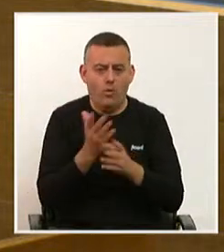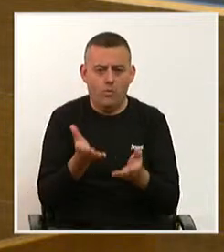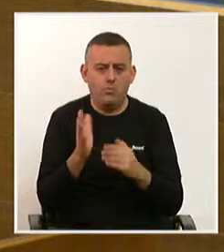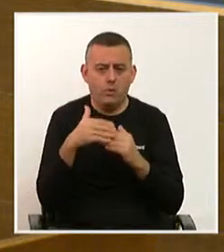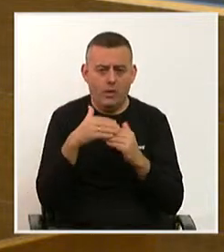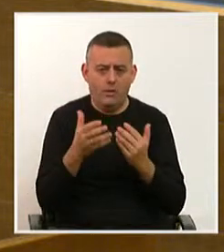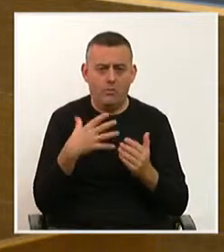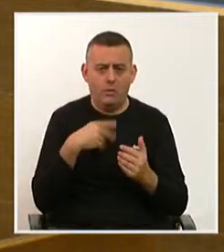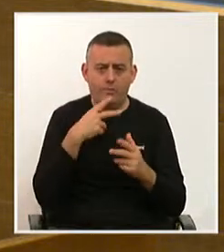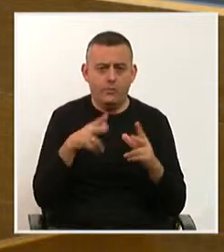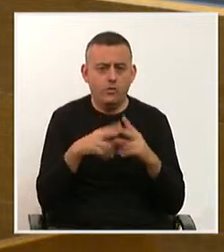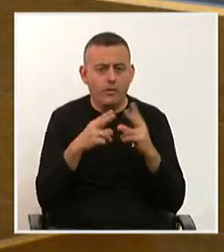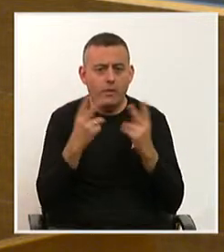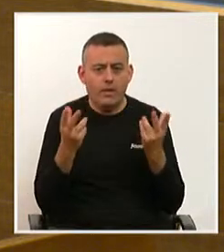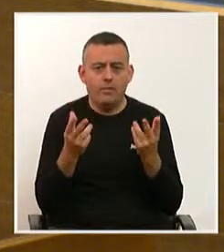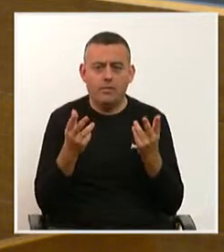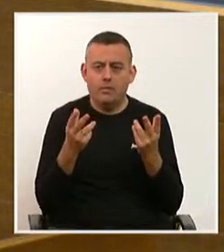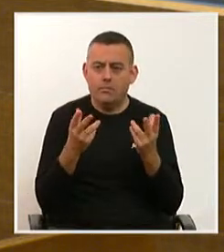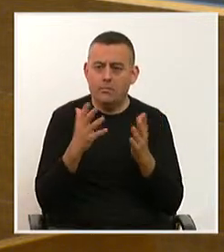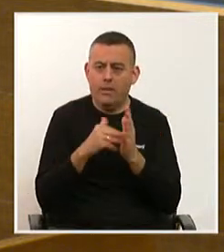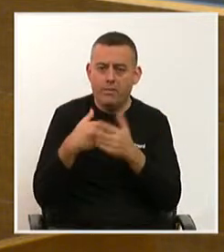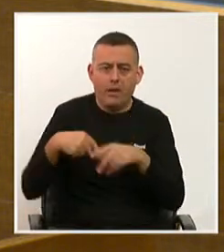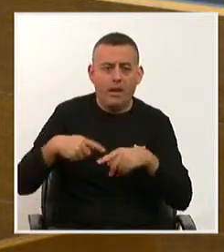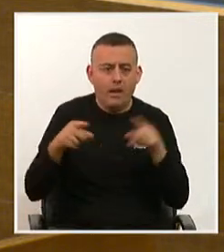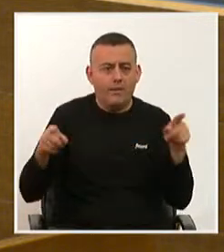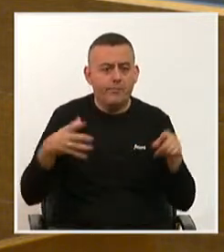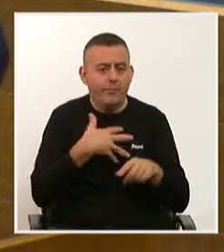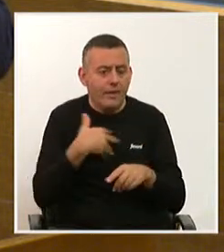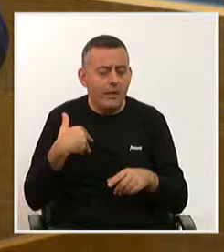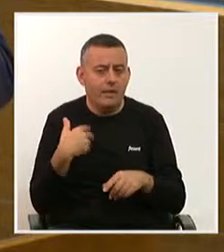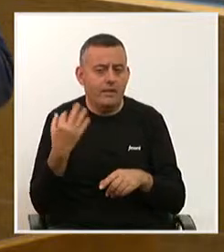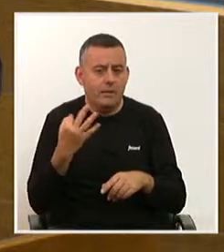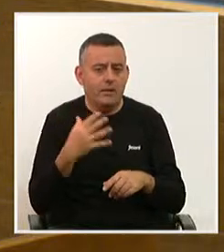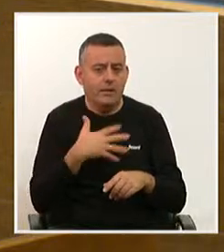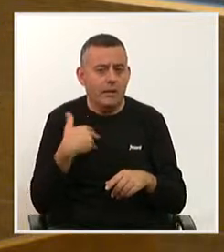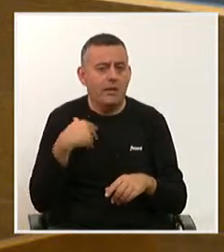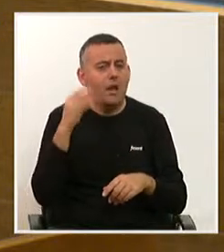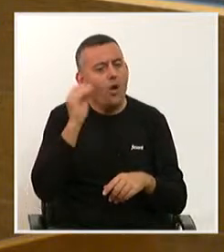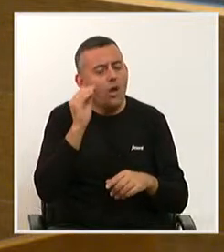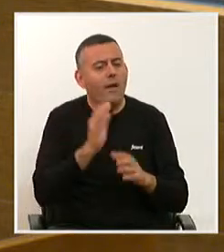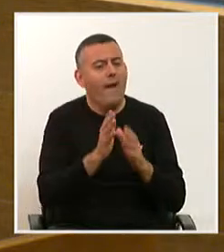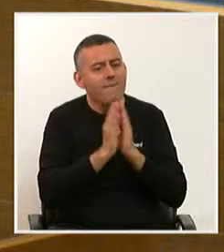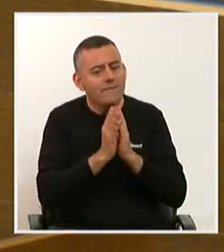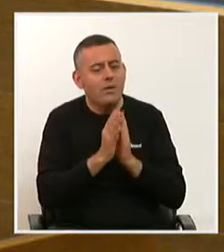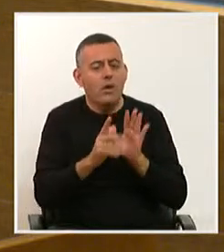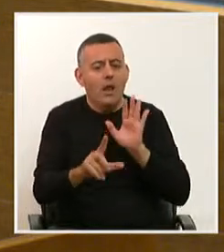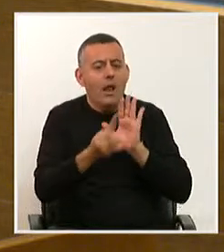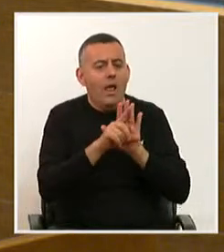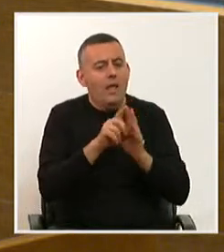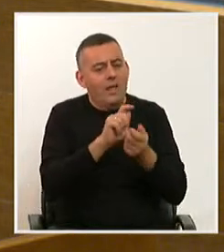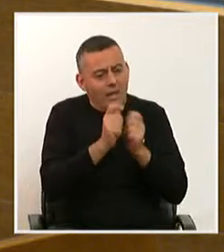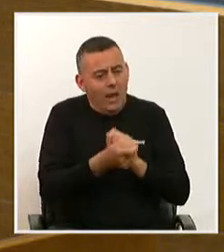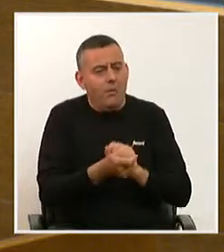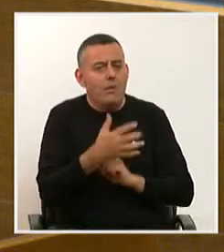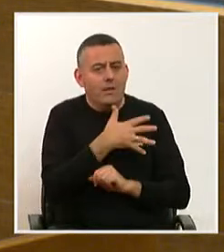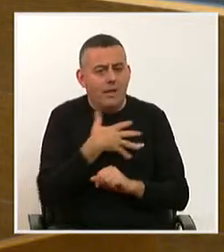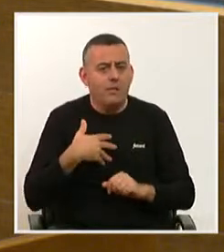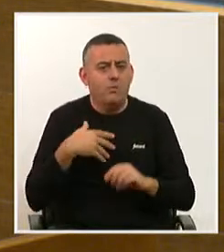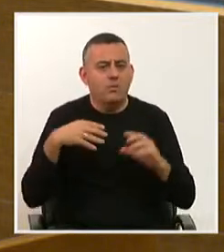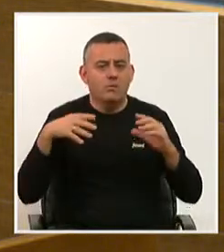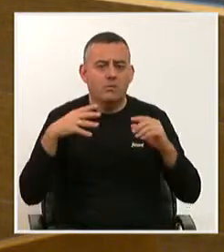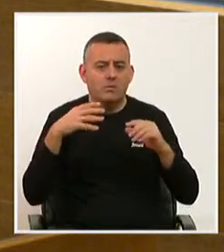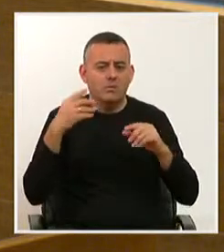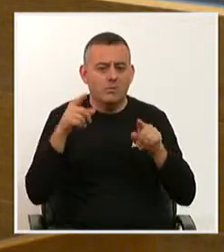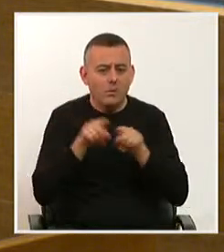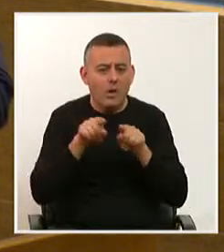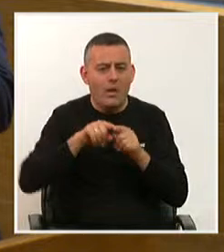petición eh por parte de la ciudadanía que dijera oiga por favor modifiquen esta ley para que las casas de apuesta sigan estando en